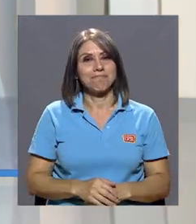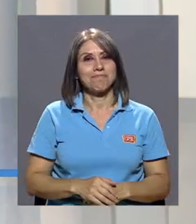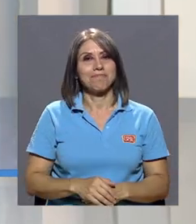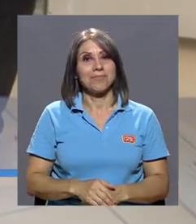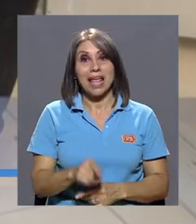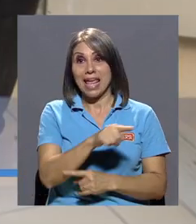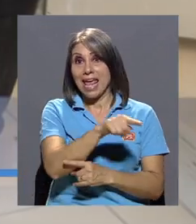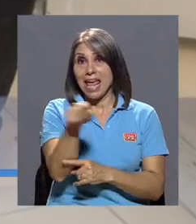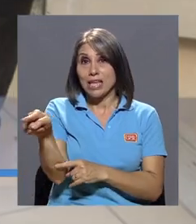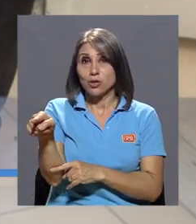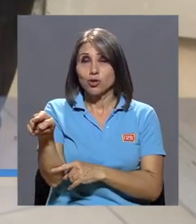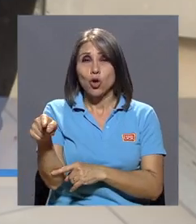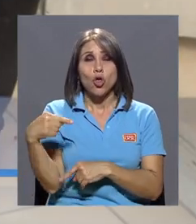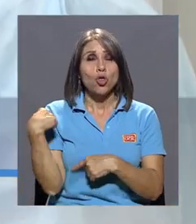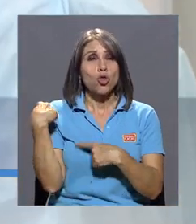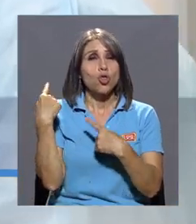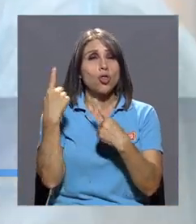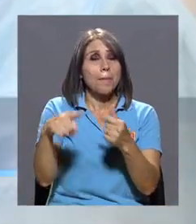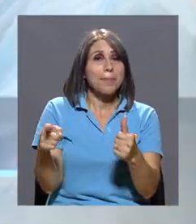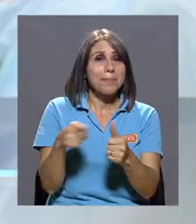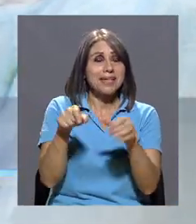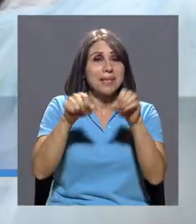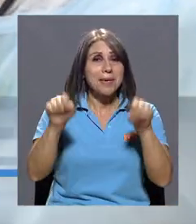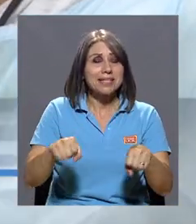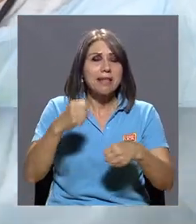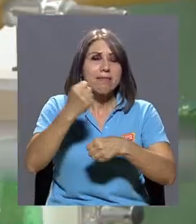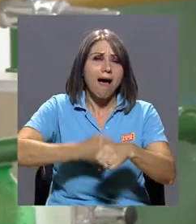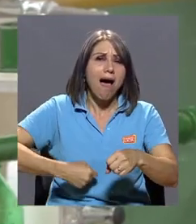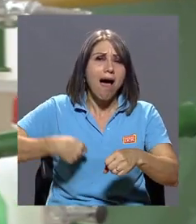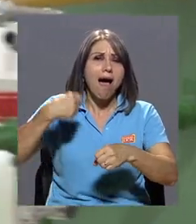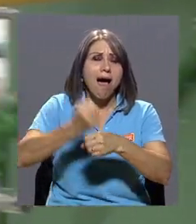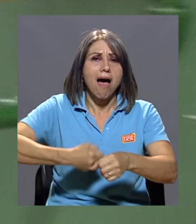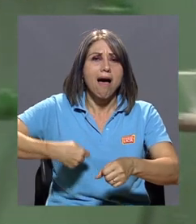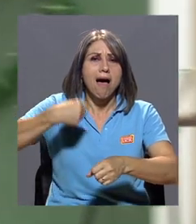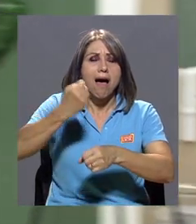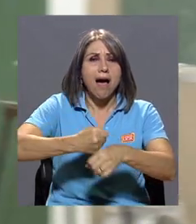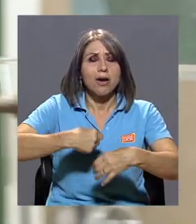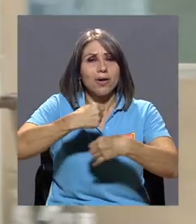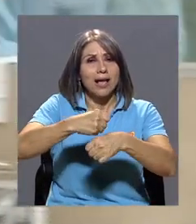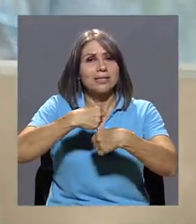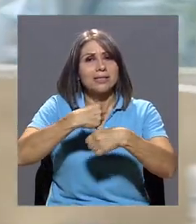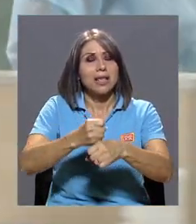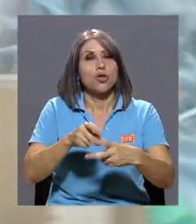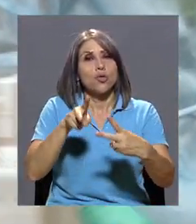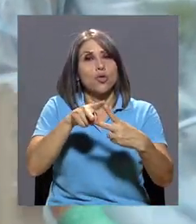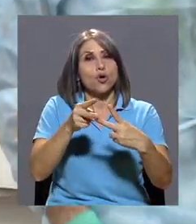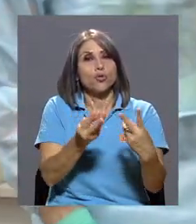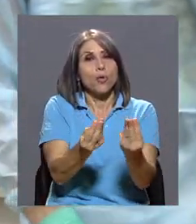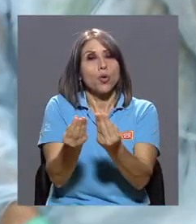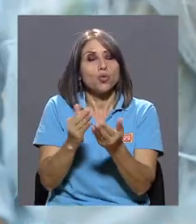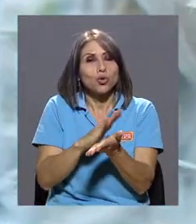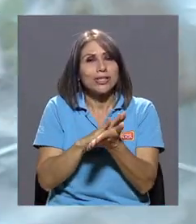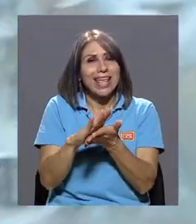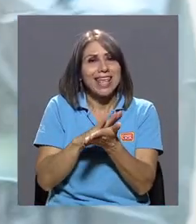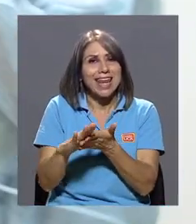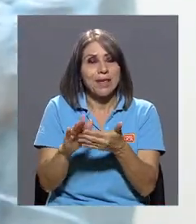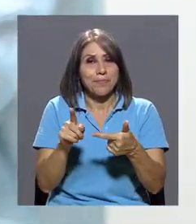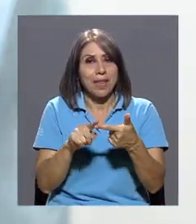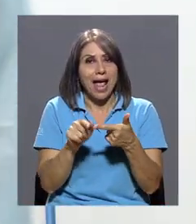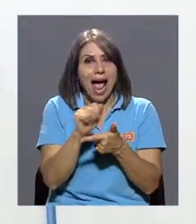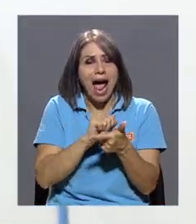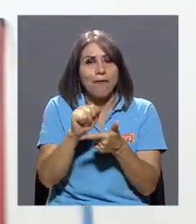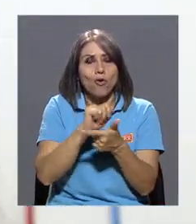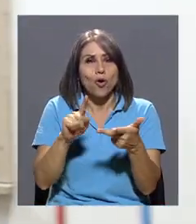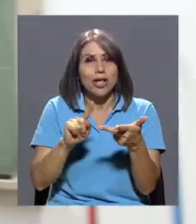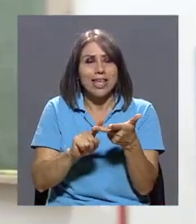Rica, quienes durante todo el primer semestre trabajaron fuertemente en la elaboración de dos productos de higiene,